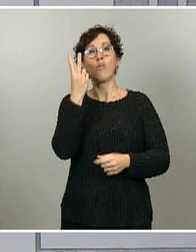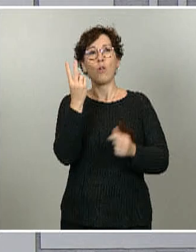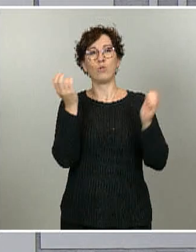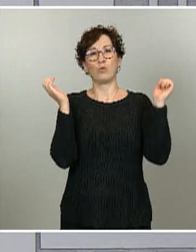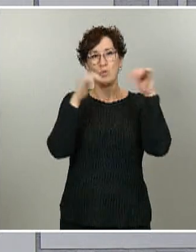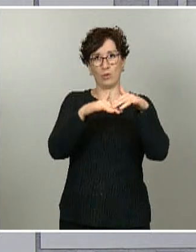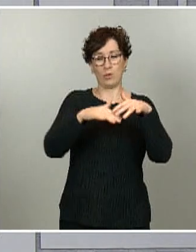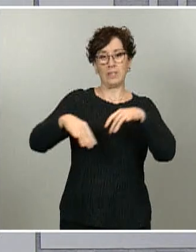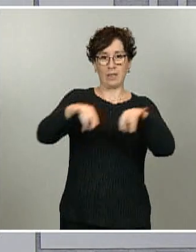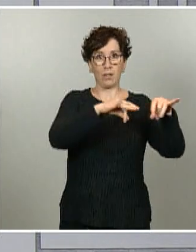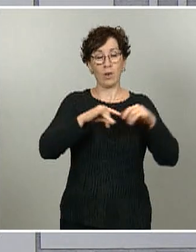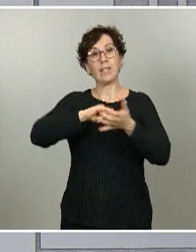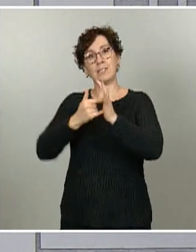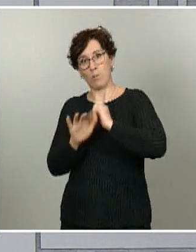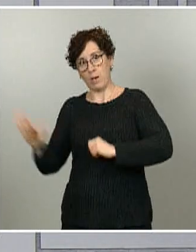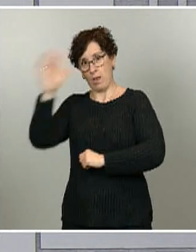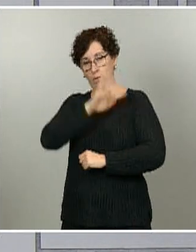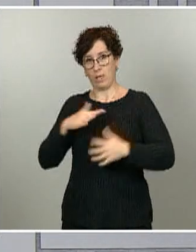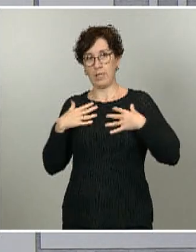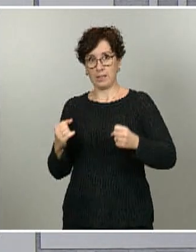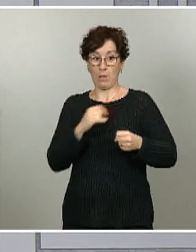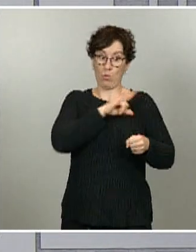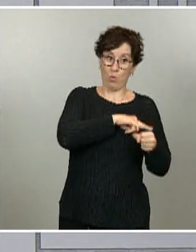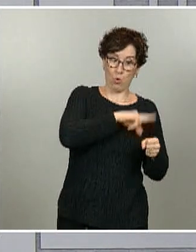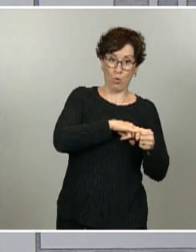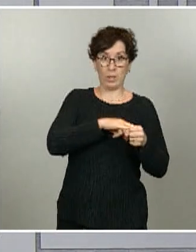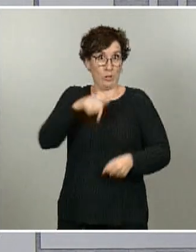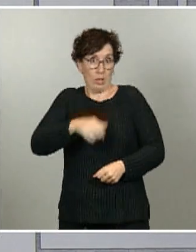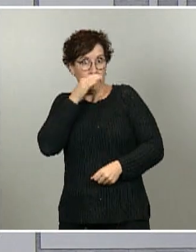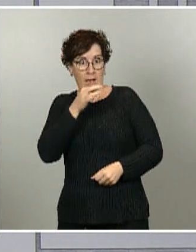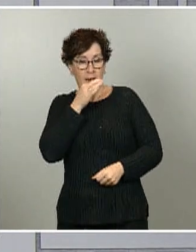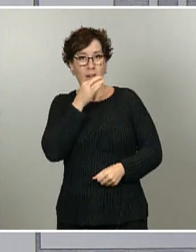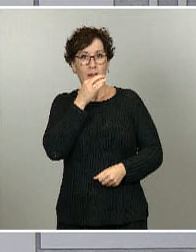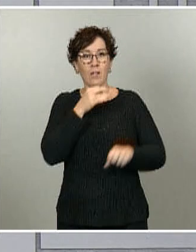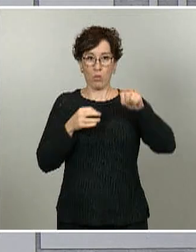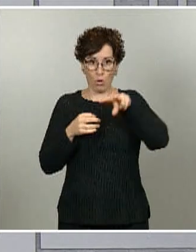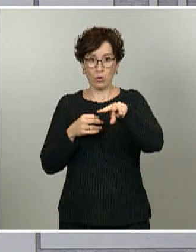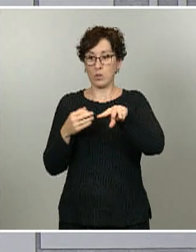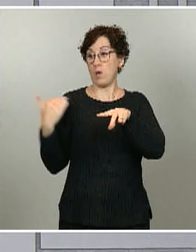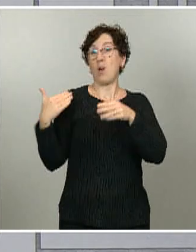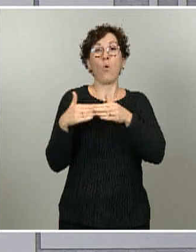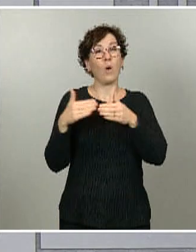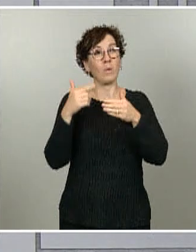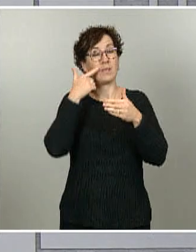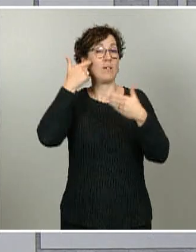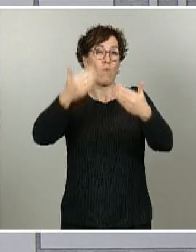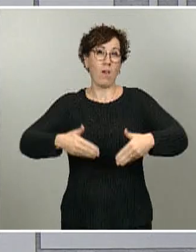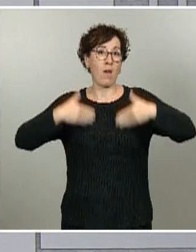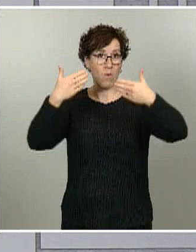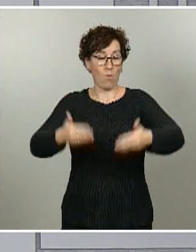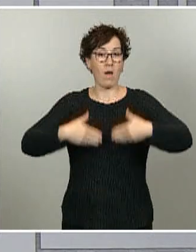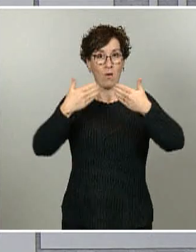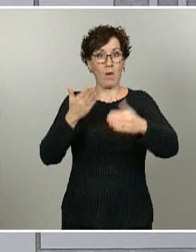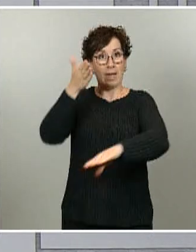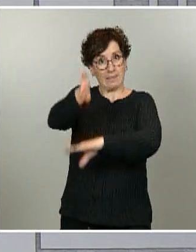Sistema Nacional de Salud, una el lunes y otra esta misma tarde, que comparecí también el jueves, como viene siendo habitual desde que se decretó el estado de alarma